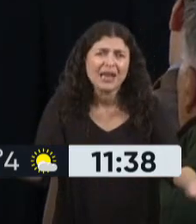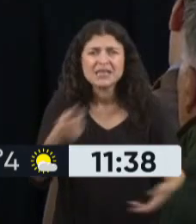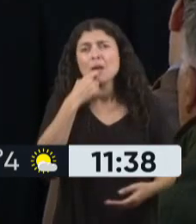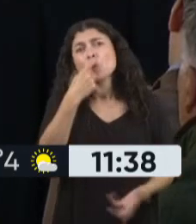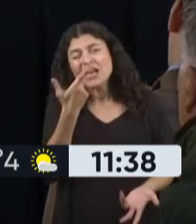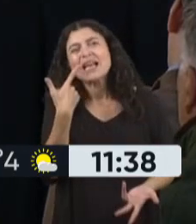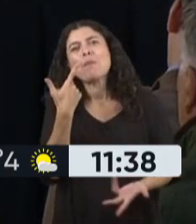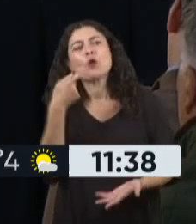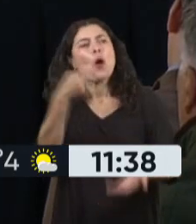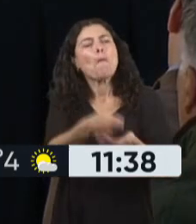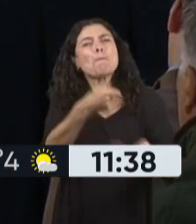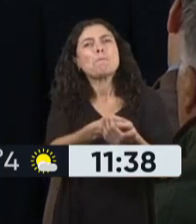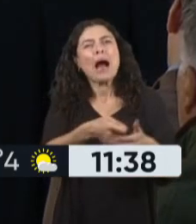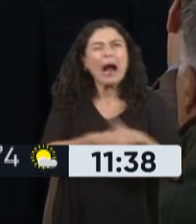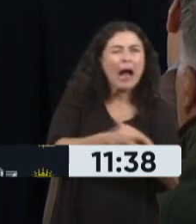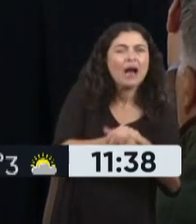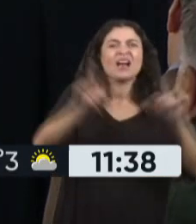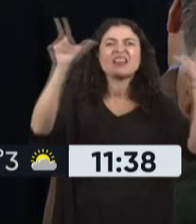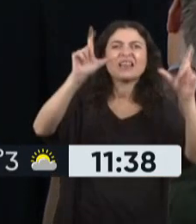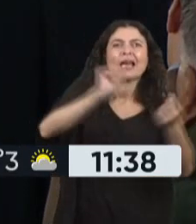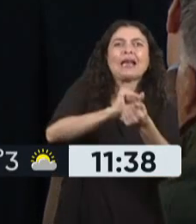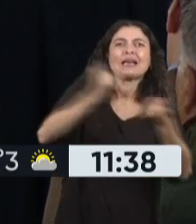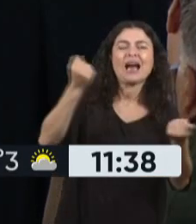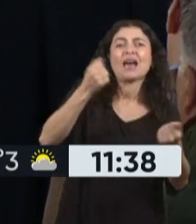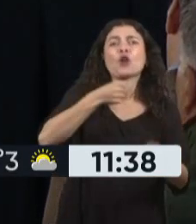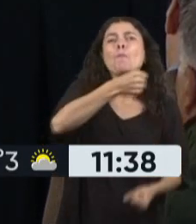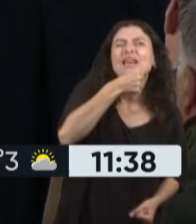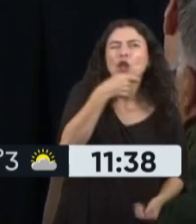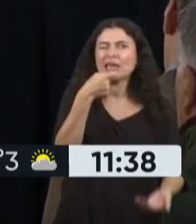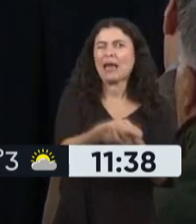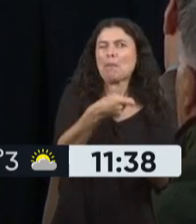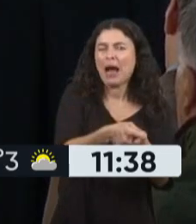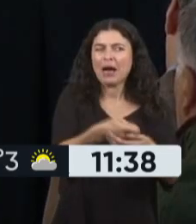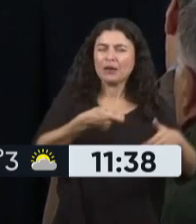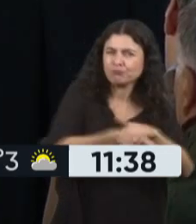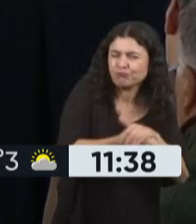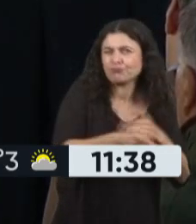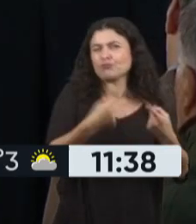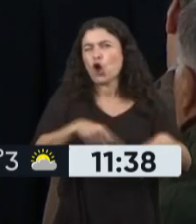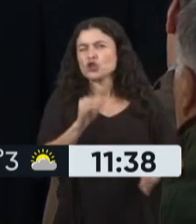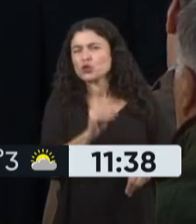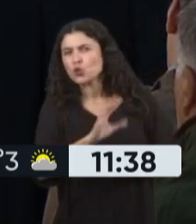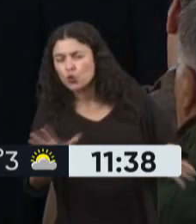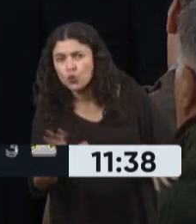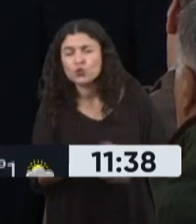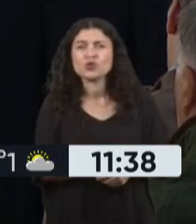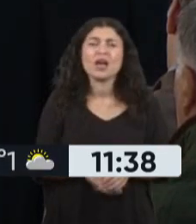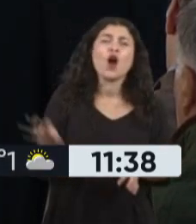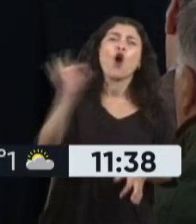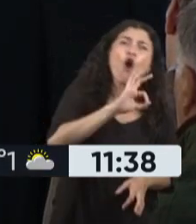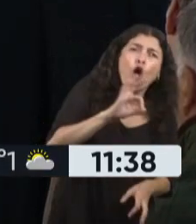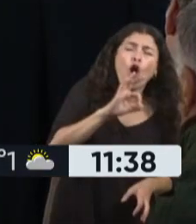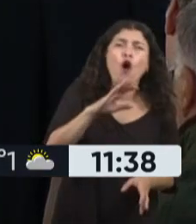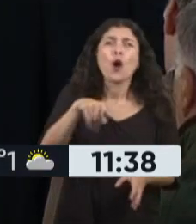sobornar medios de comunicación con pauta oficial, adornar periodistas, gastar en penes de madera y